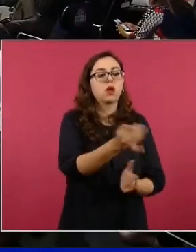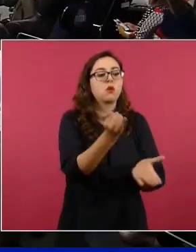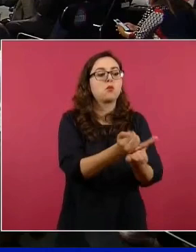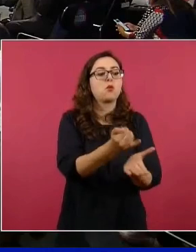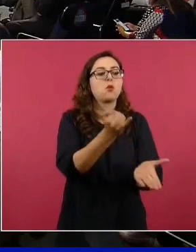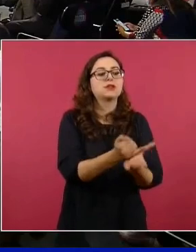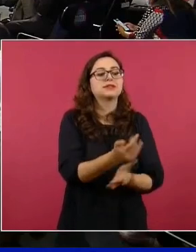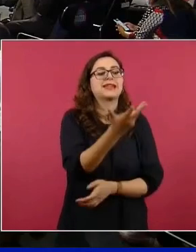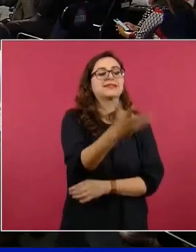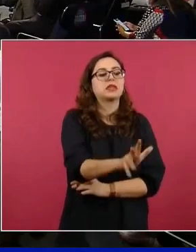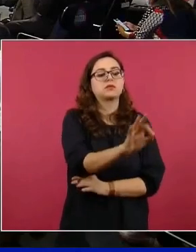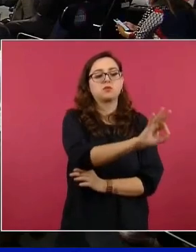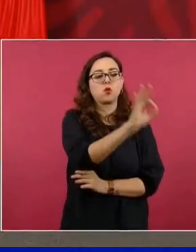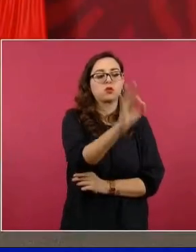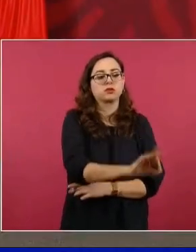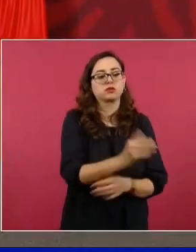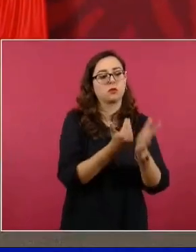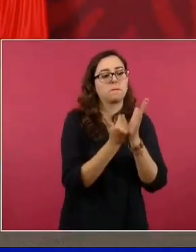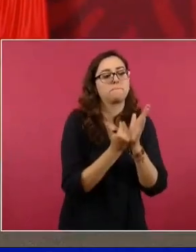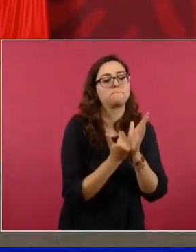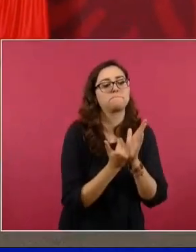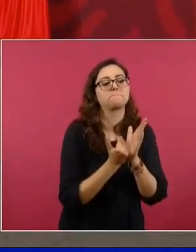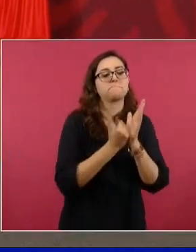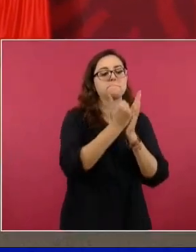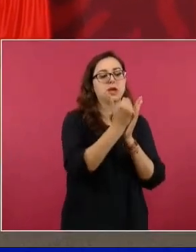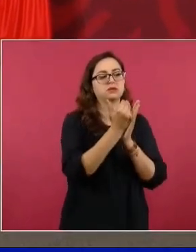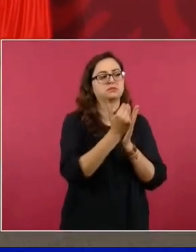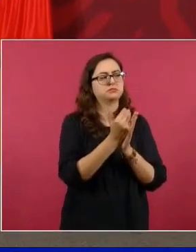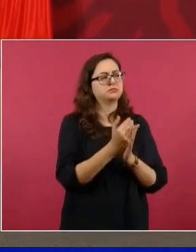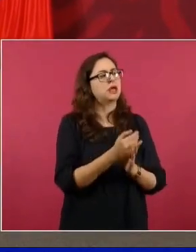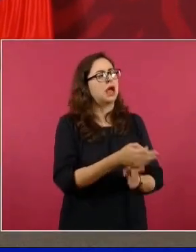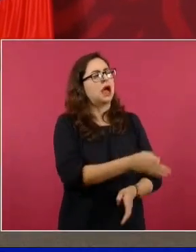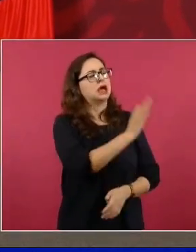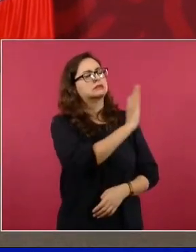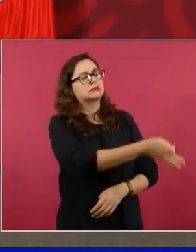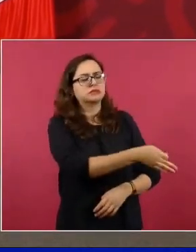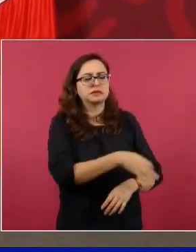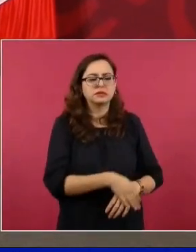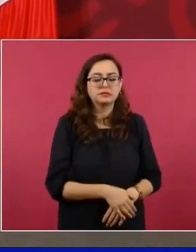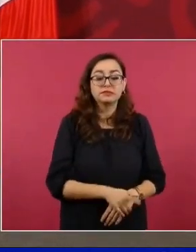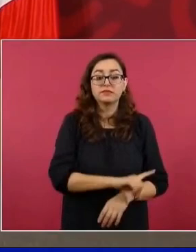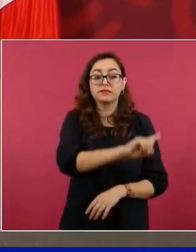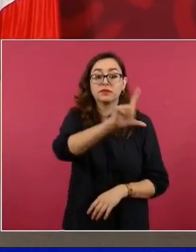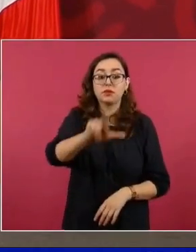aumentan sus productos 20, 30% y le echan la culpa al gobierno.